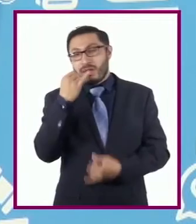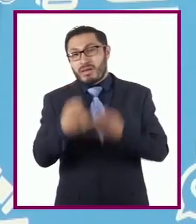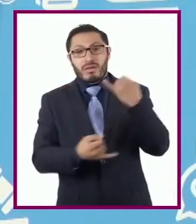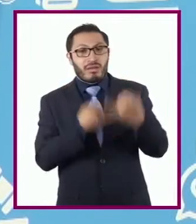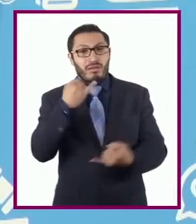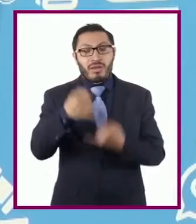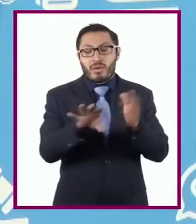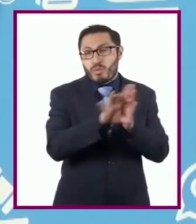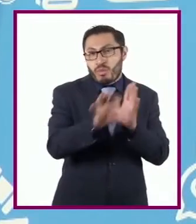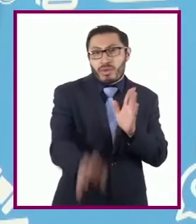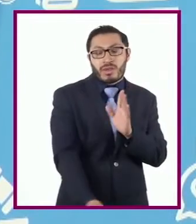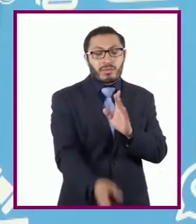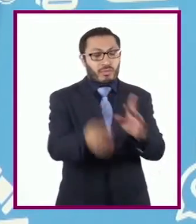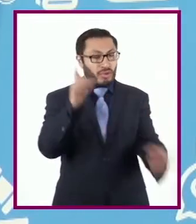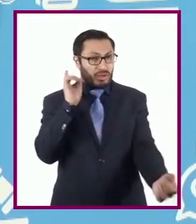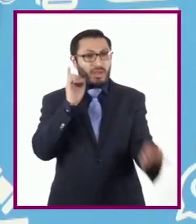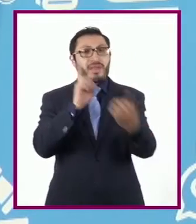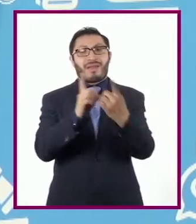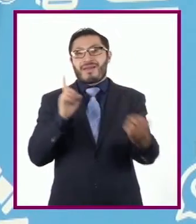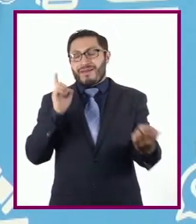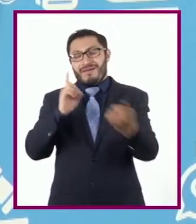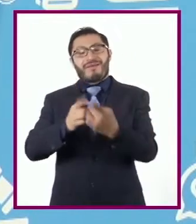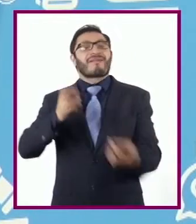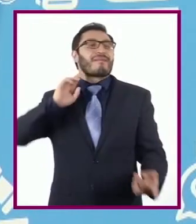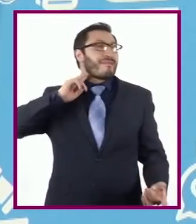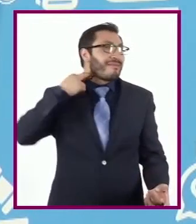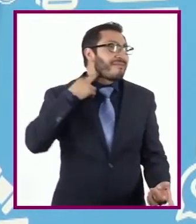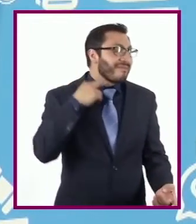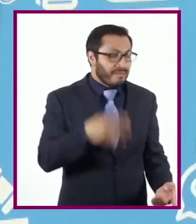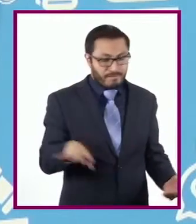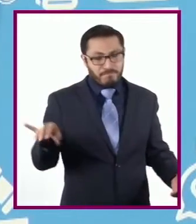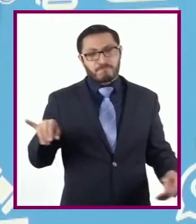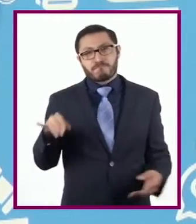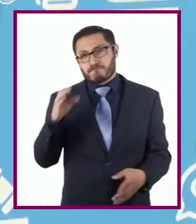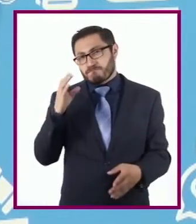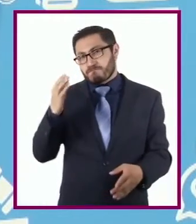podemos acercarnos a la robótica y podemos hacer